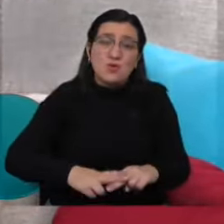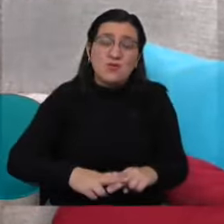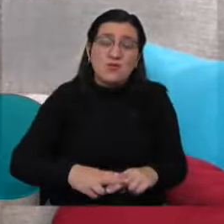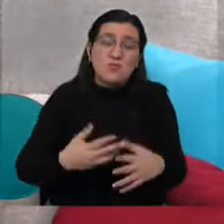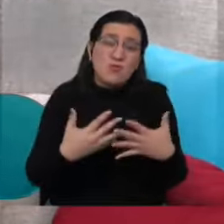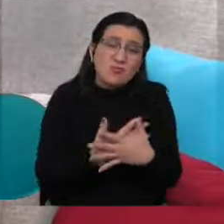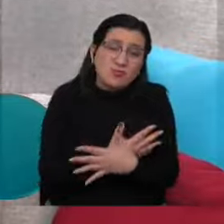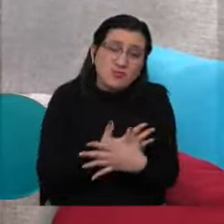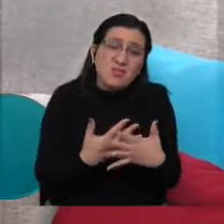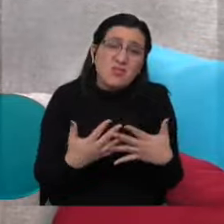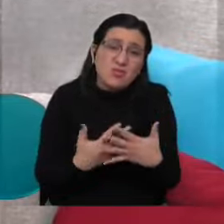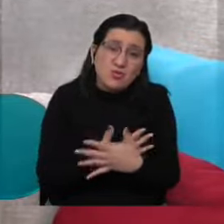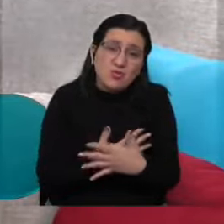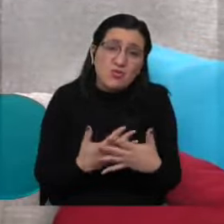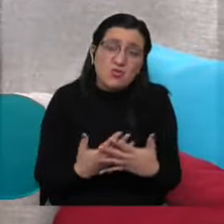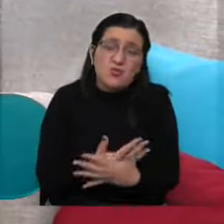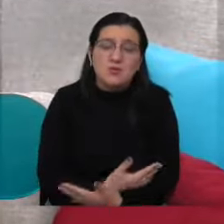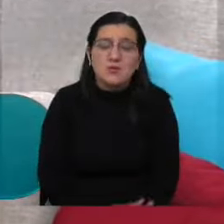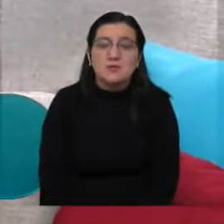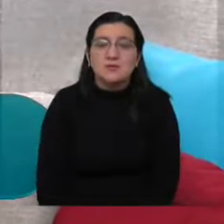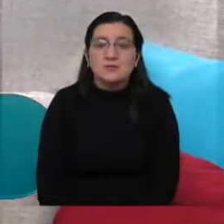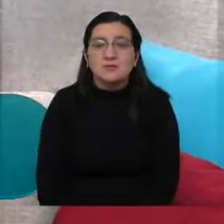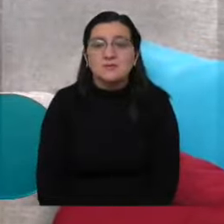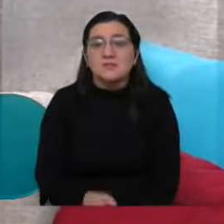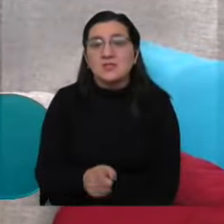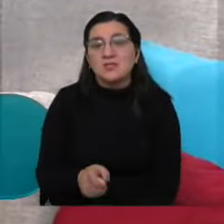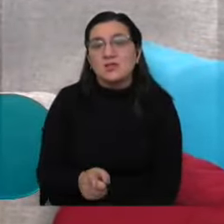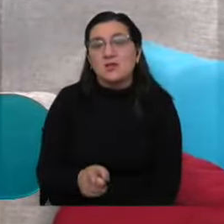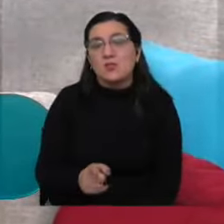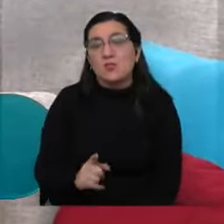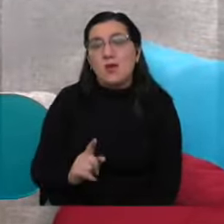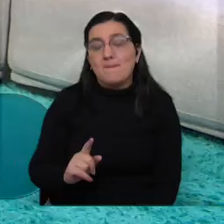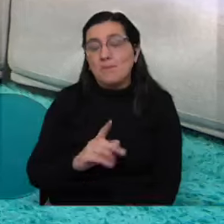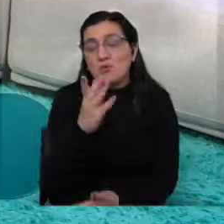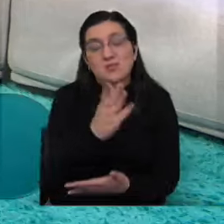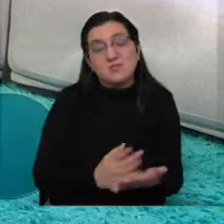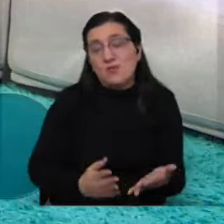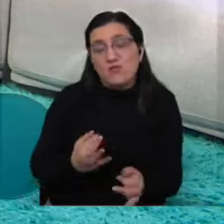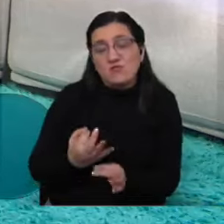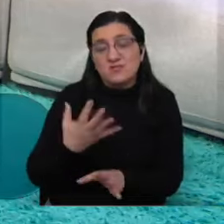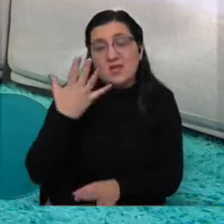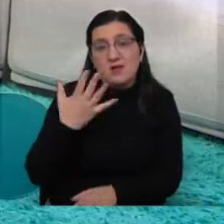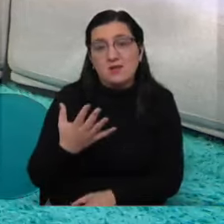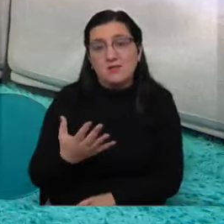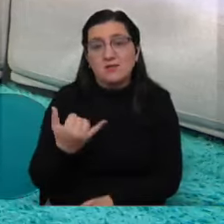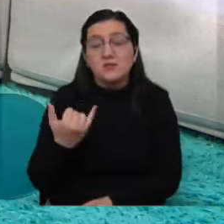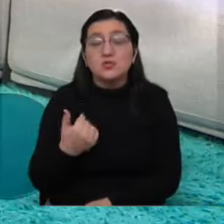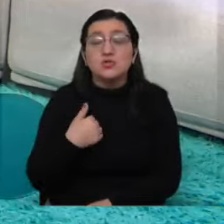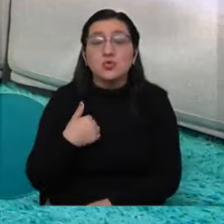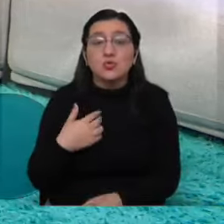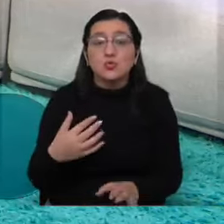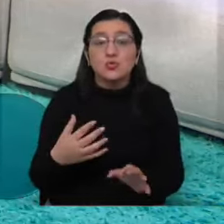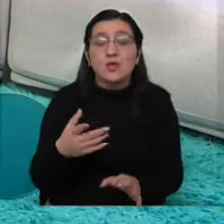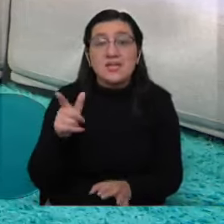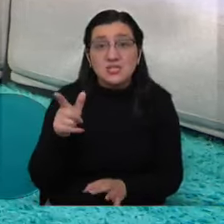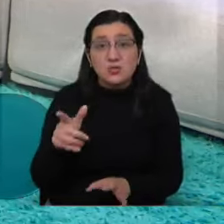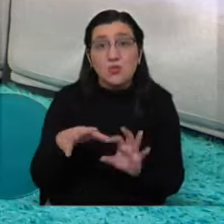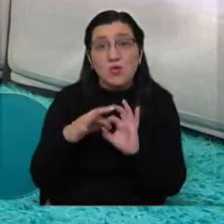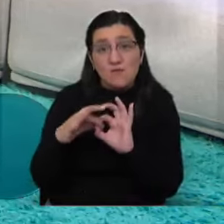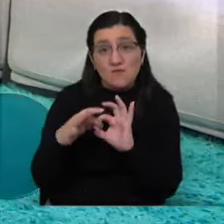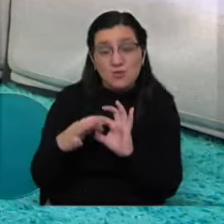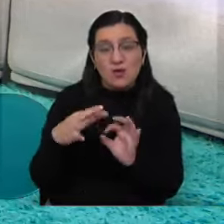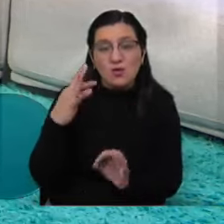también ha mucho ella se la considera como la la la poetiza oficial no de alguna forma y ya tuvo algún vínculo con con Terra en su momento está